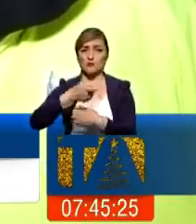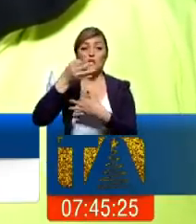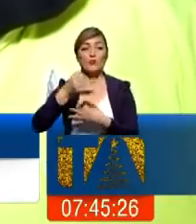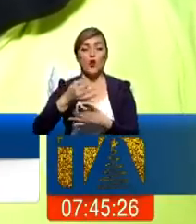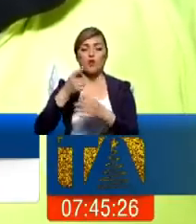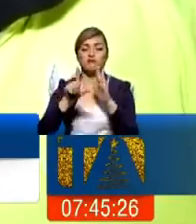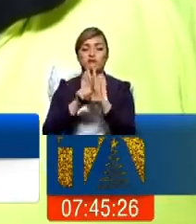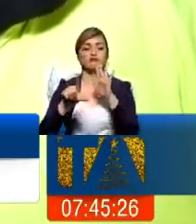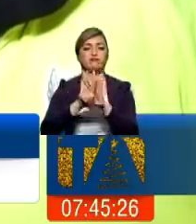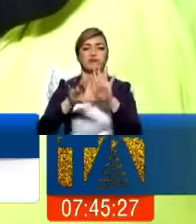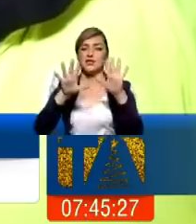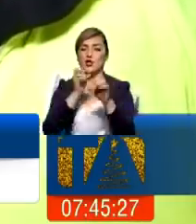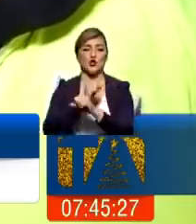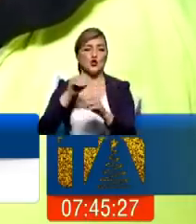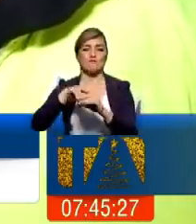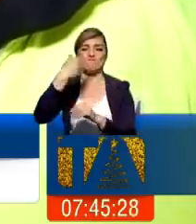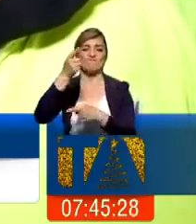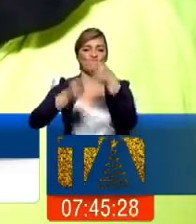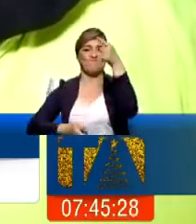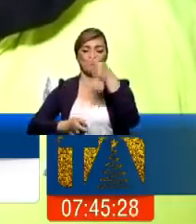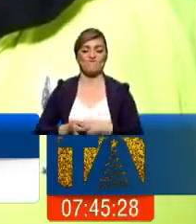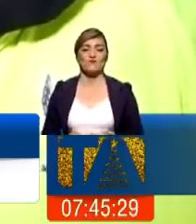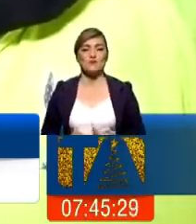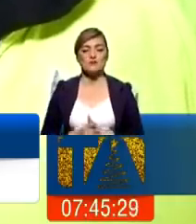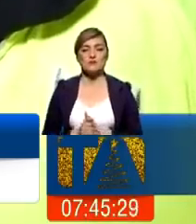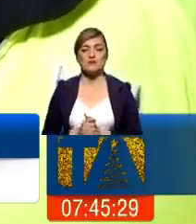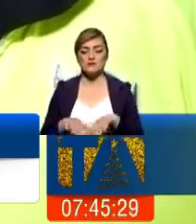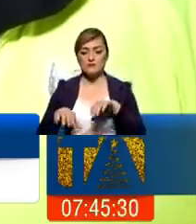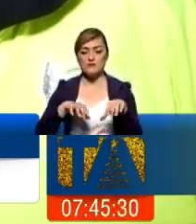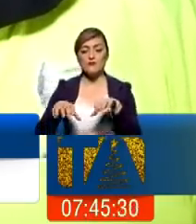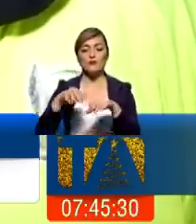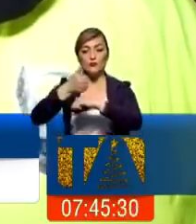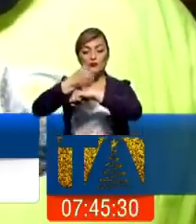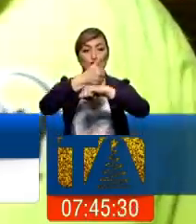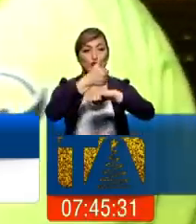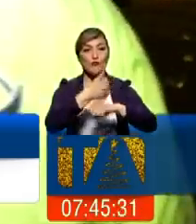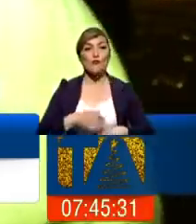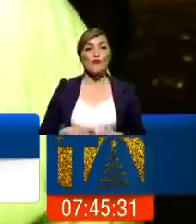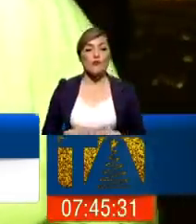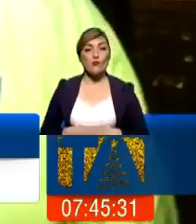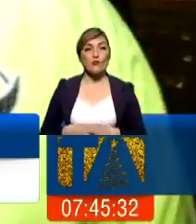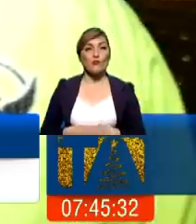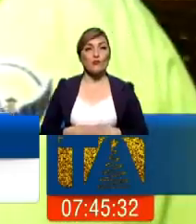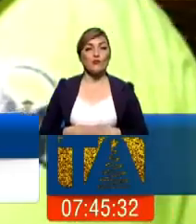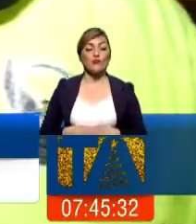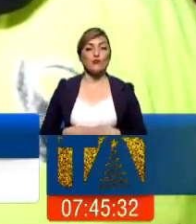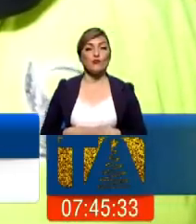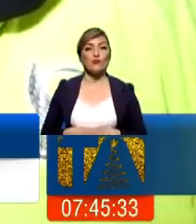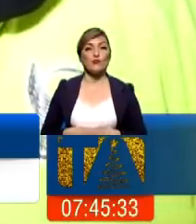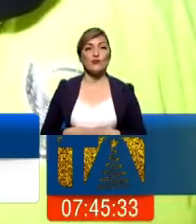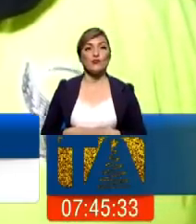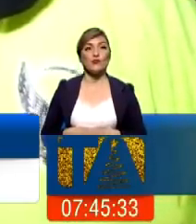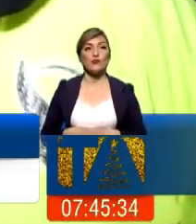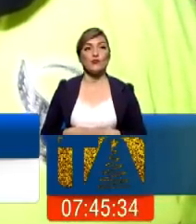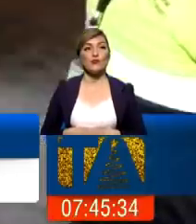toque de queda. De igual manera estamos en coordinación con las autoridades de aquí de la provincia de